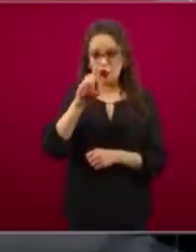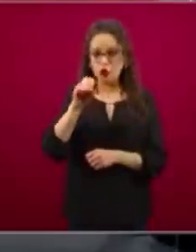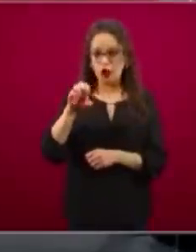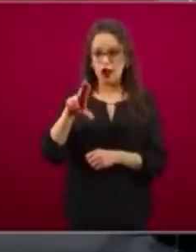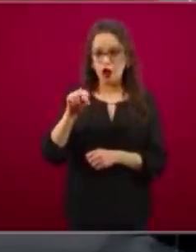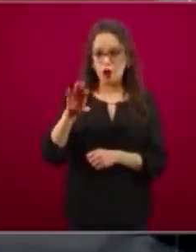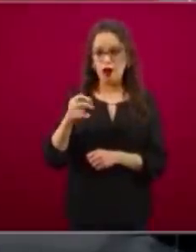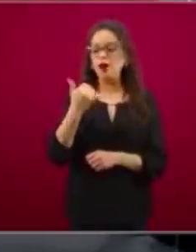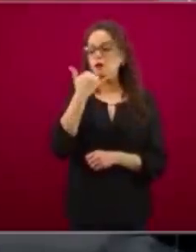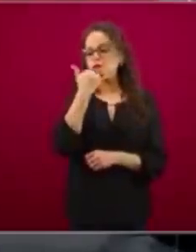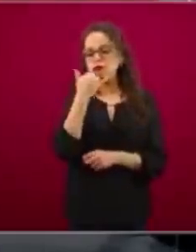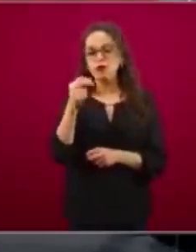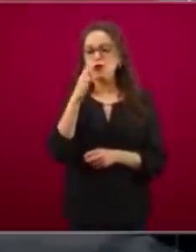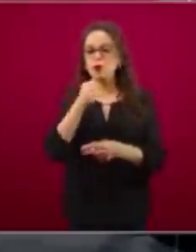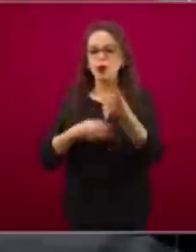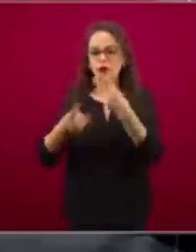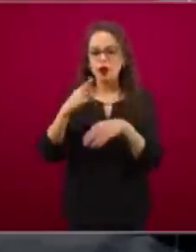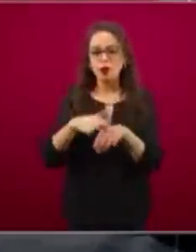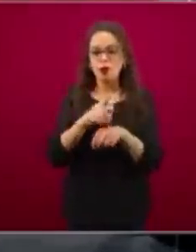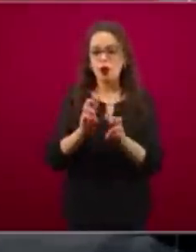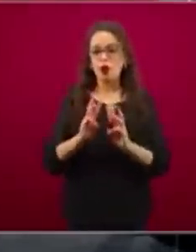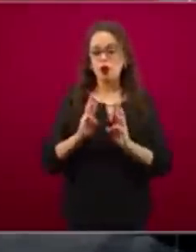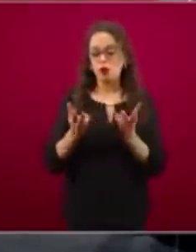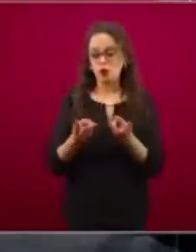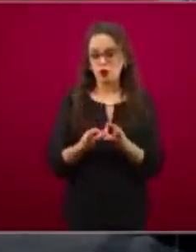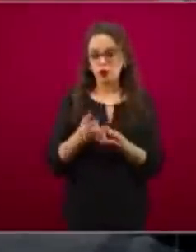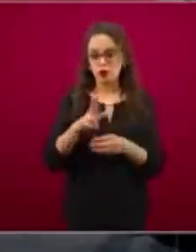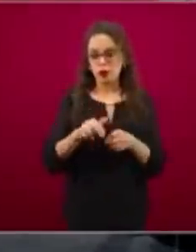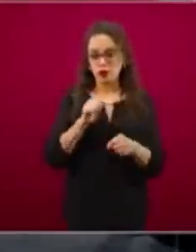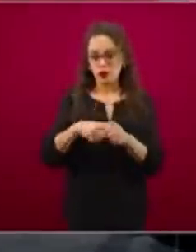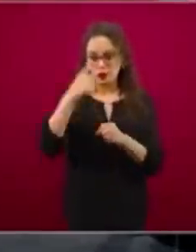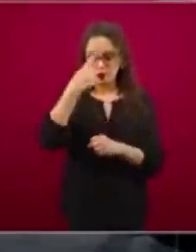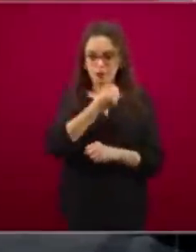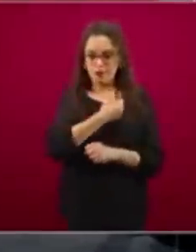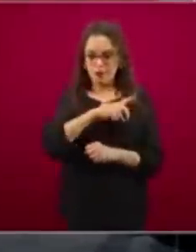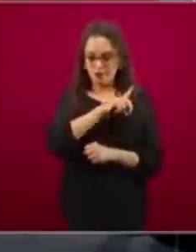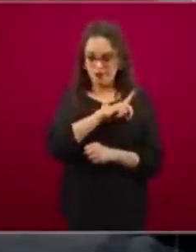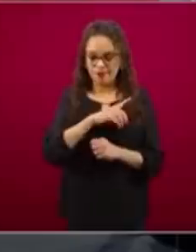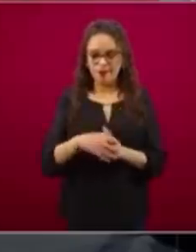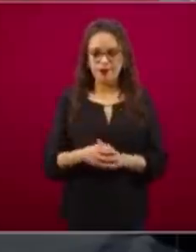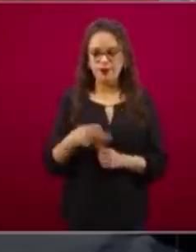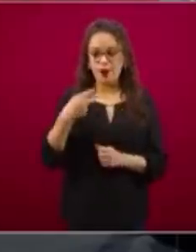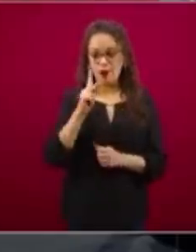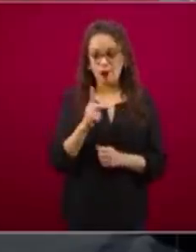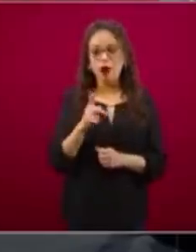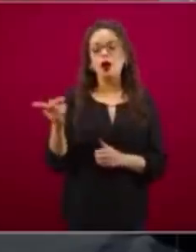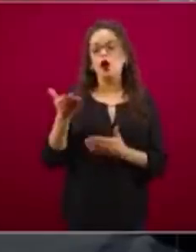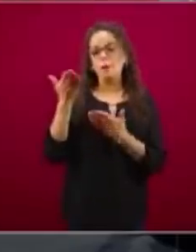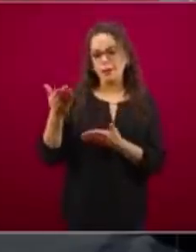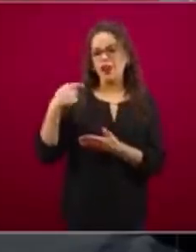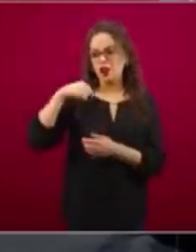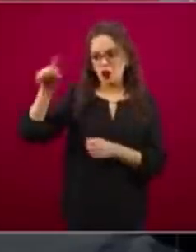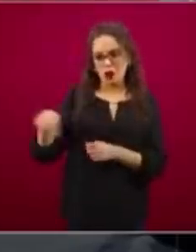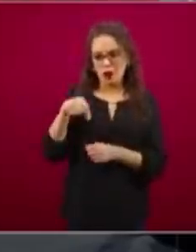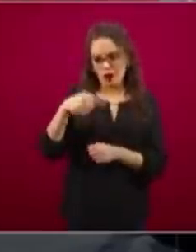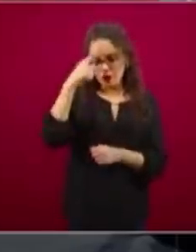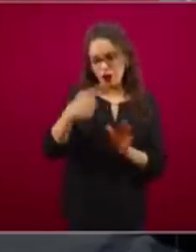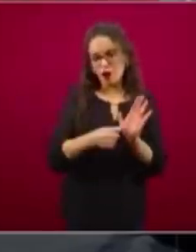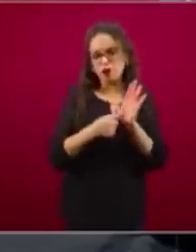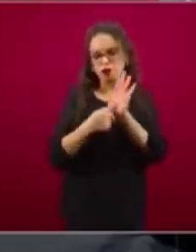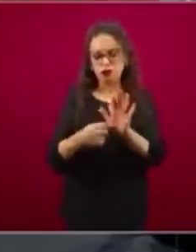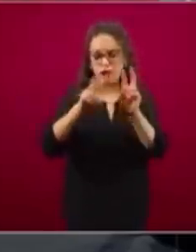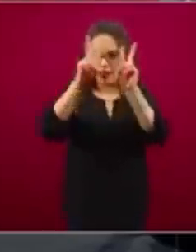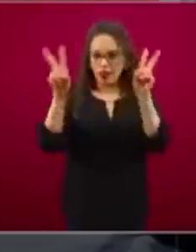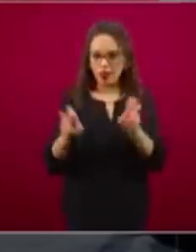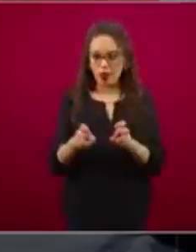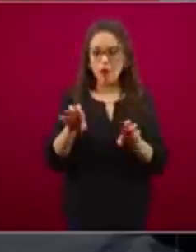está en una sesión del consejo nacional de salubridad sin embargo bueno nos pidió que estuviéramos aquí para presentarles este tema